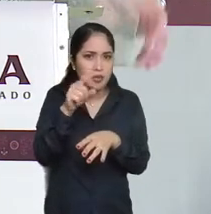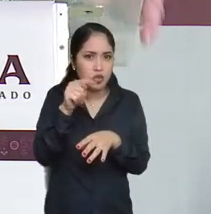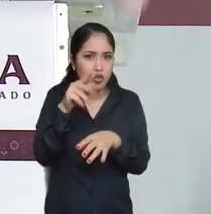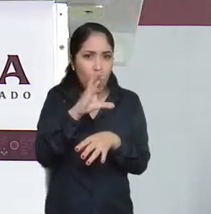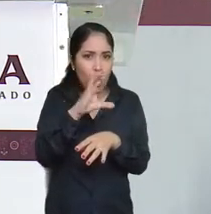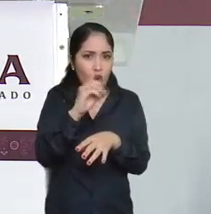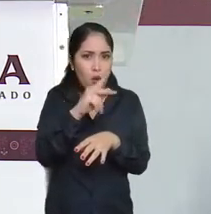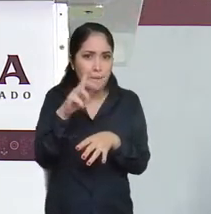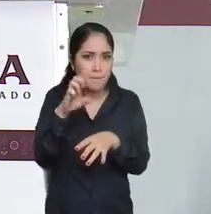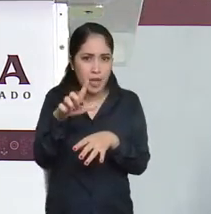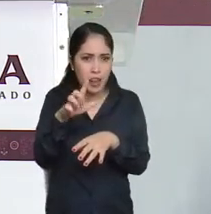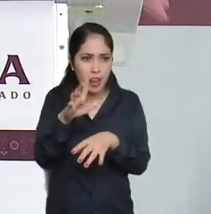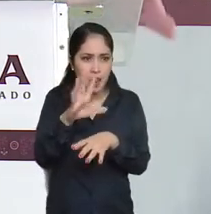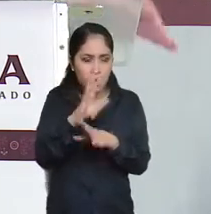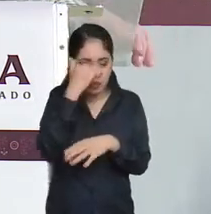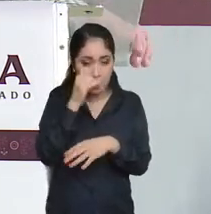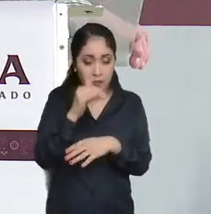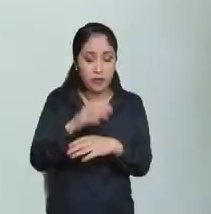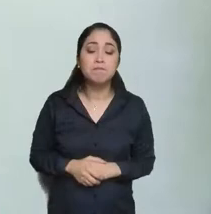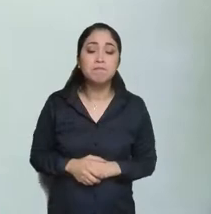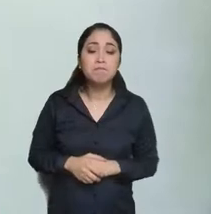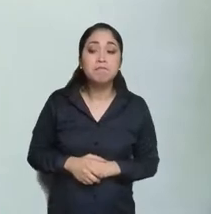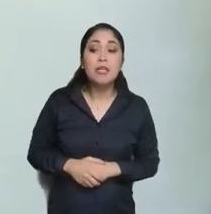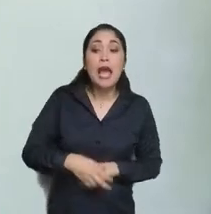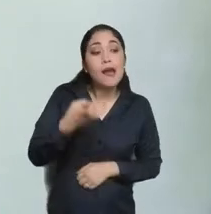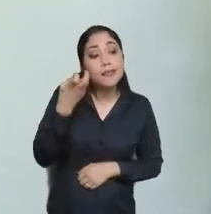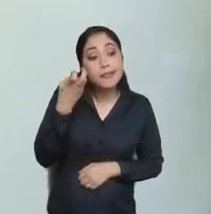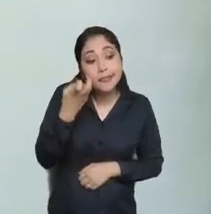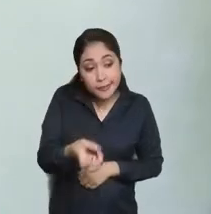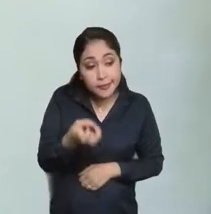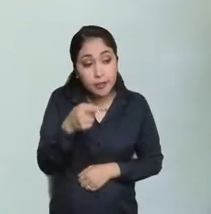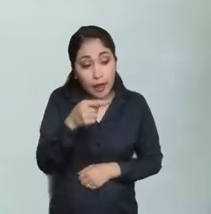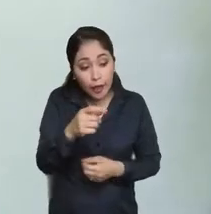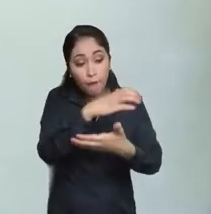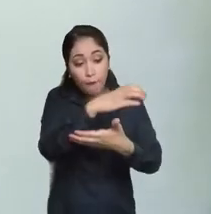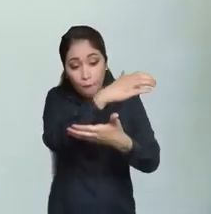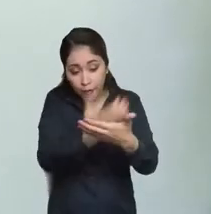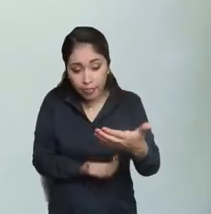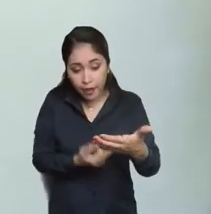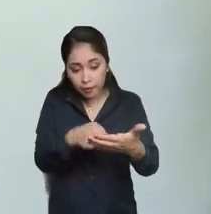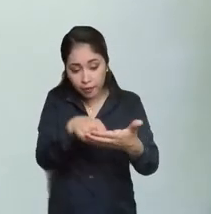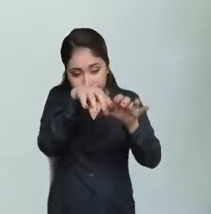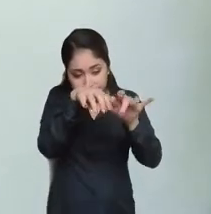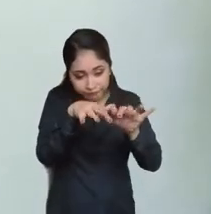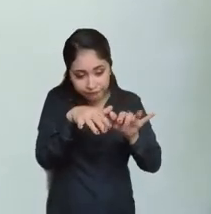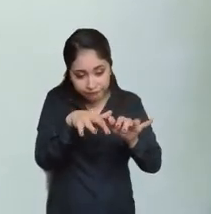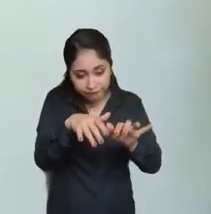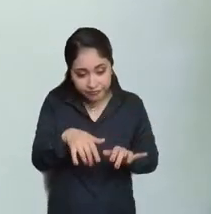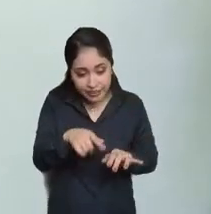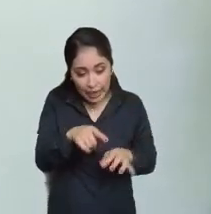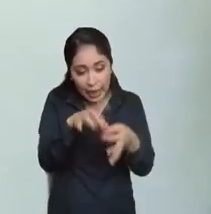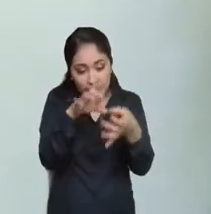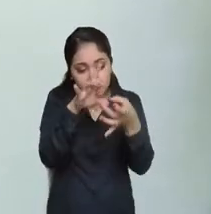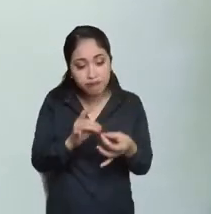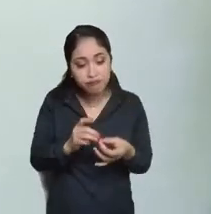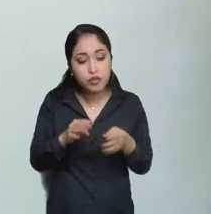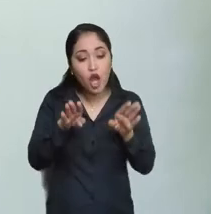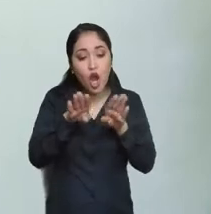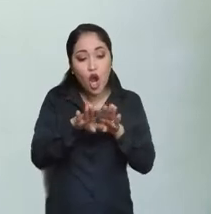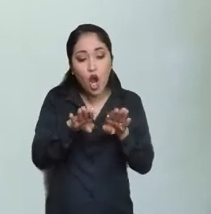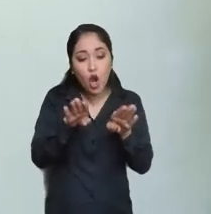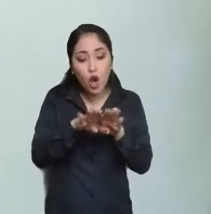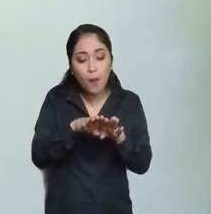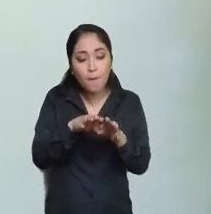El contrato ese debe estar en la licitación, porque ahí es donde se especifica en qué circunstancias estarían dispuestos de